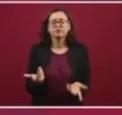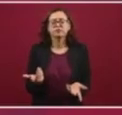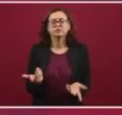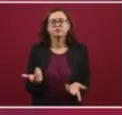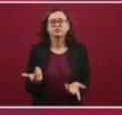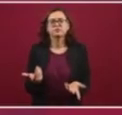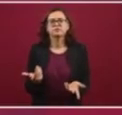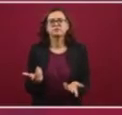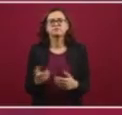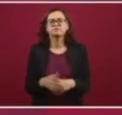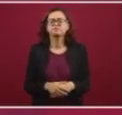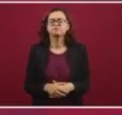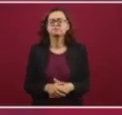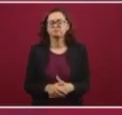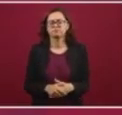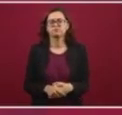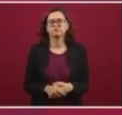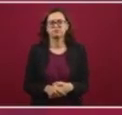la